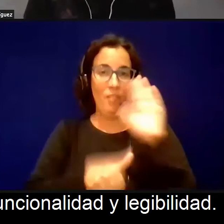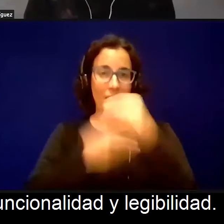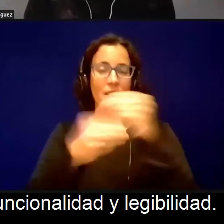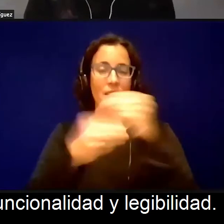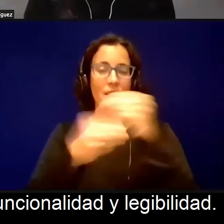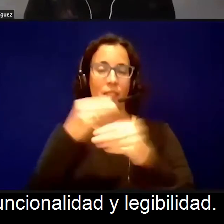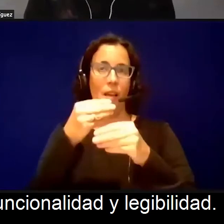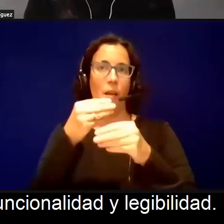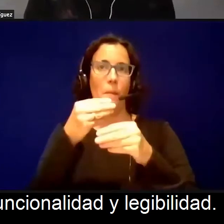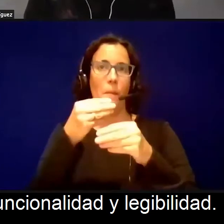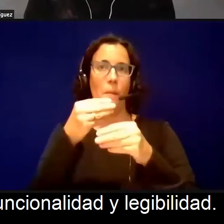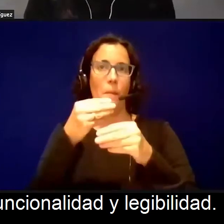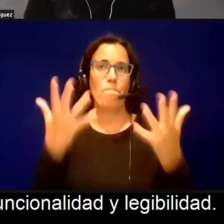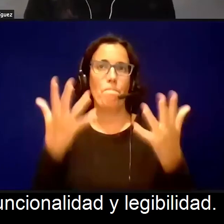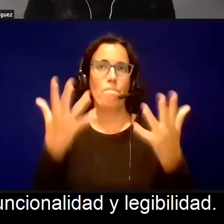de